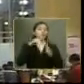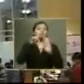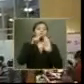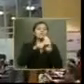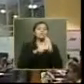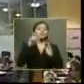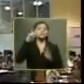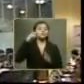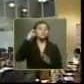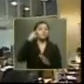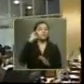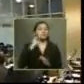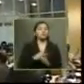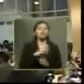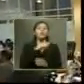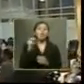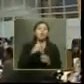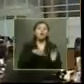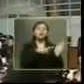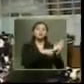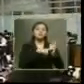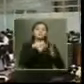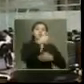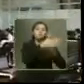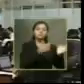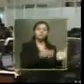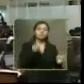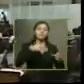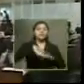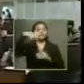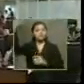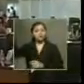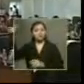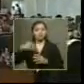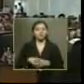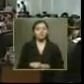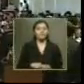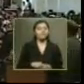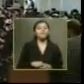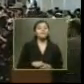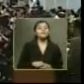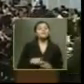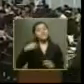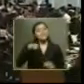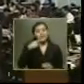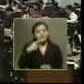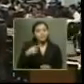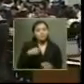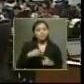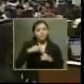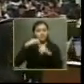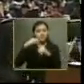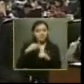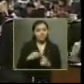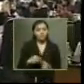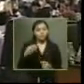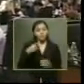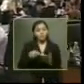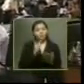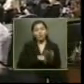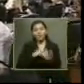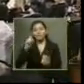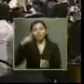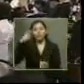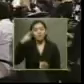gobierno o a la circunscripción especial del exterior. Se rigen por principios y proponen un programa de gobierno.